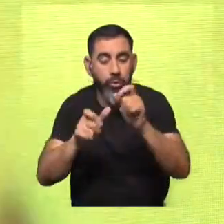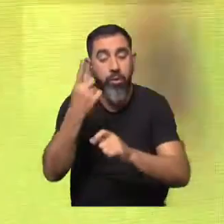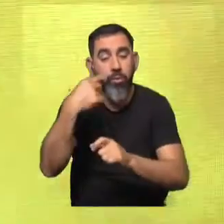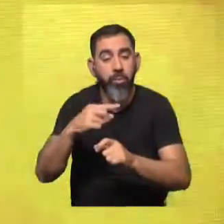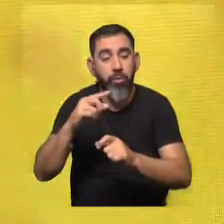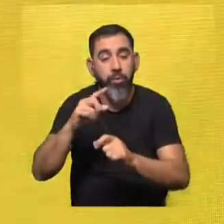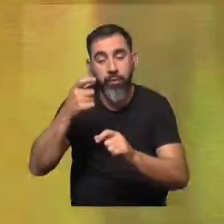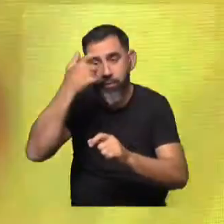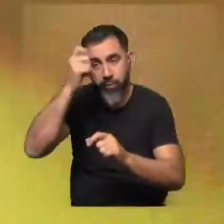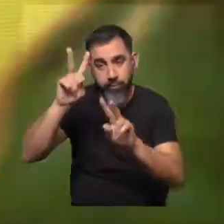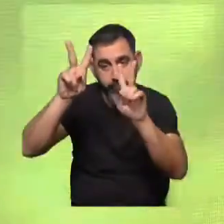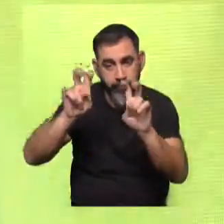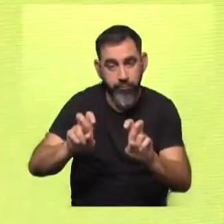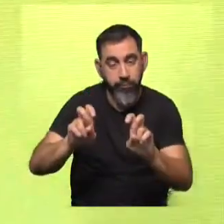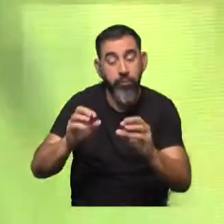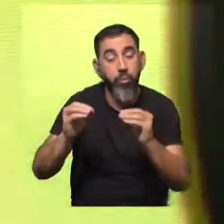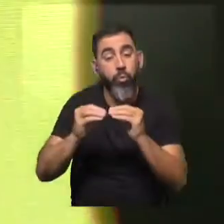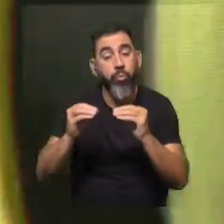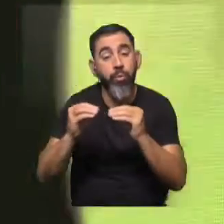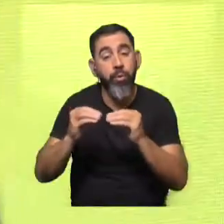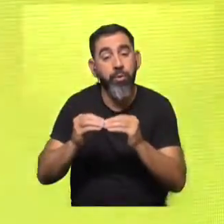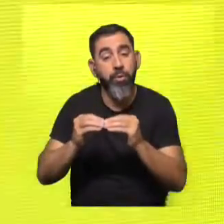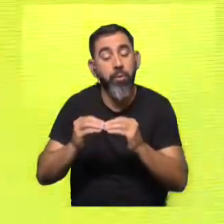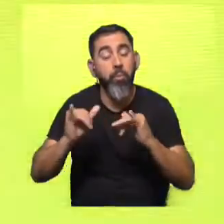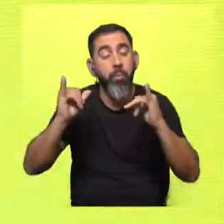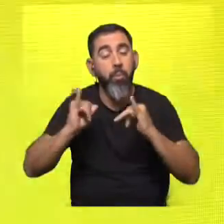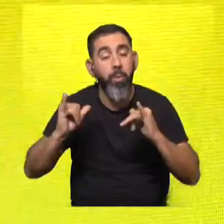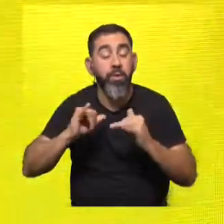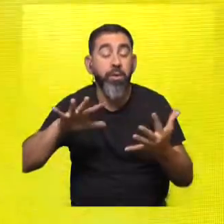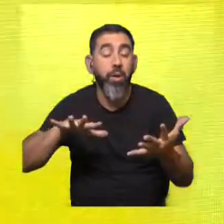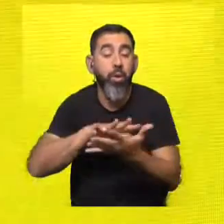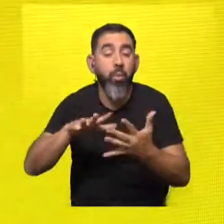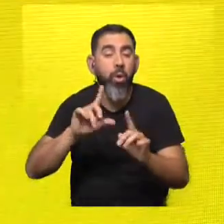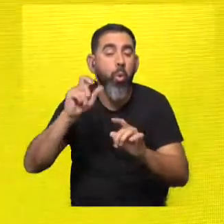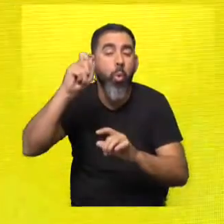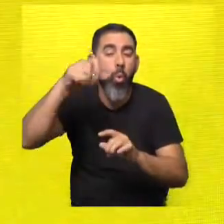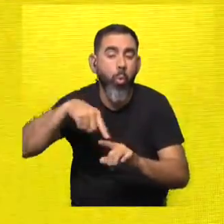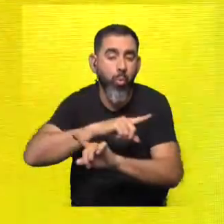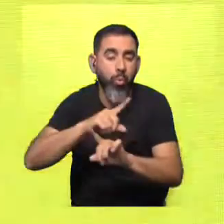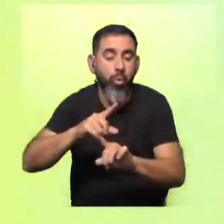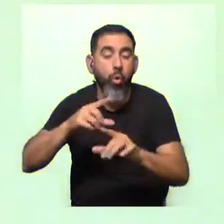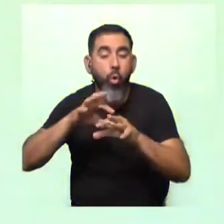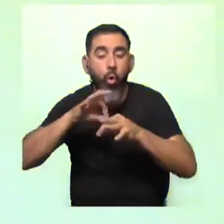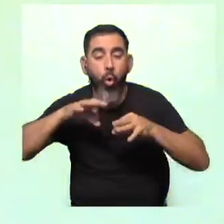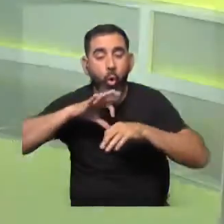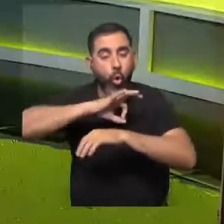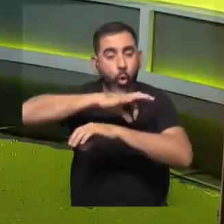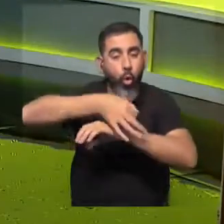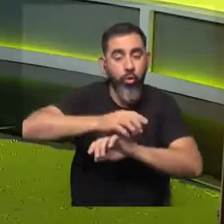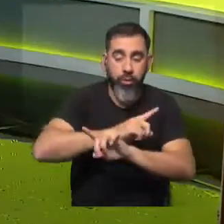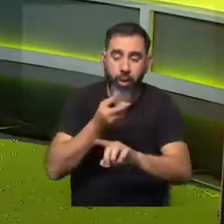con ojos científicos, Daniela nos lleva a pasear a un lugar tal vez no tan cotidiano, Daniela. Uno no va a diario a la joyería. ¿Quién